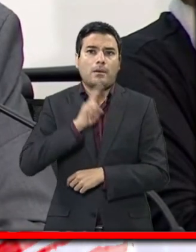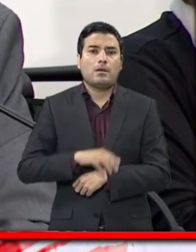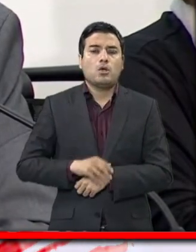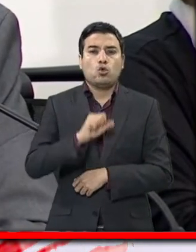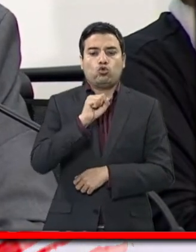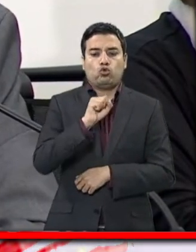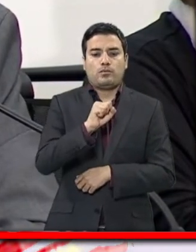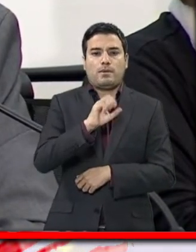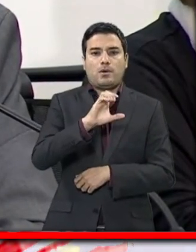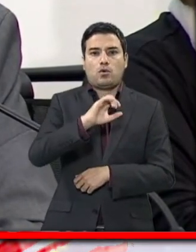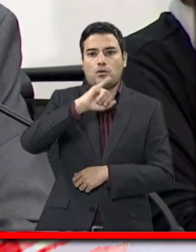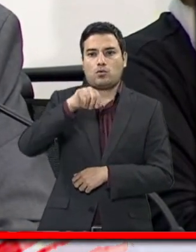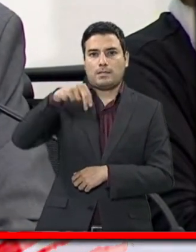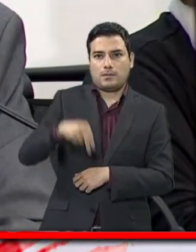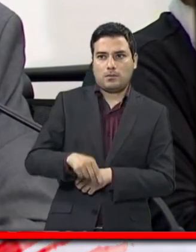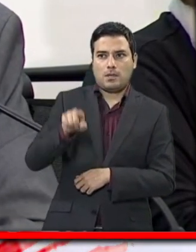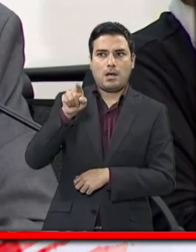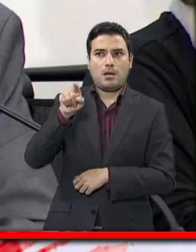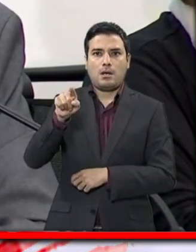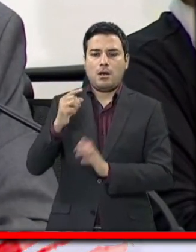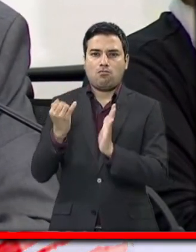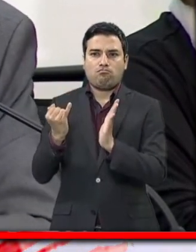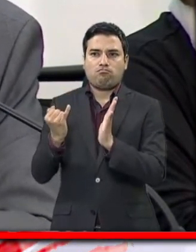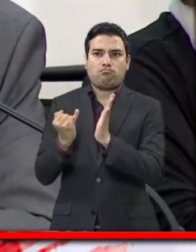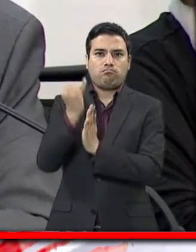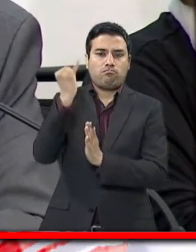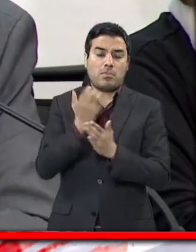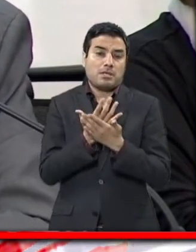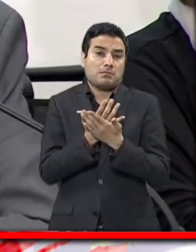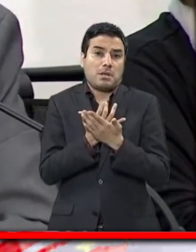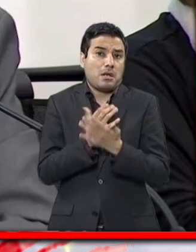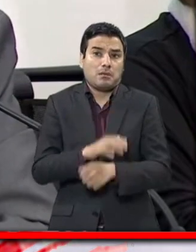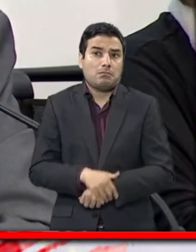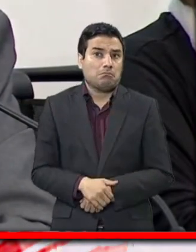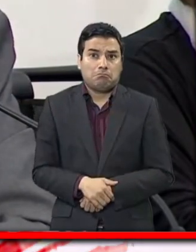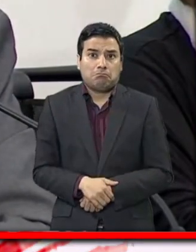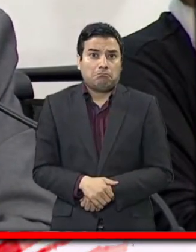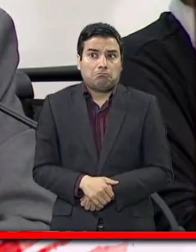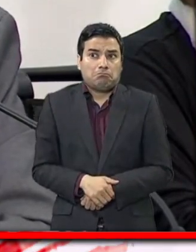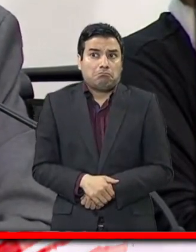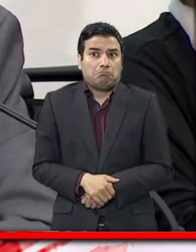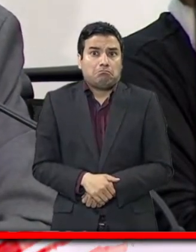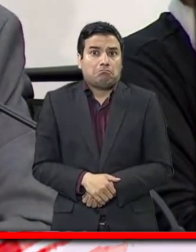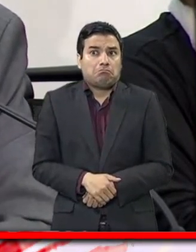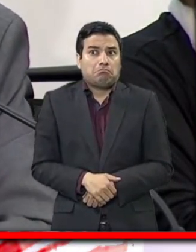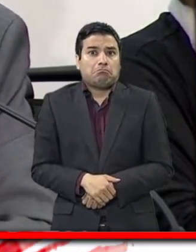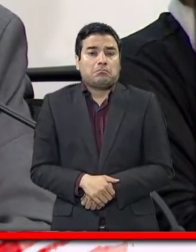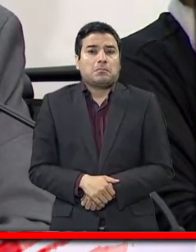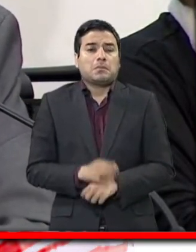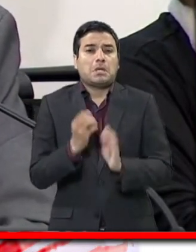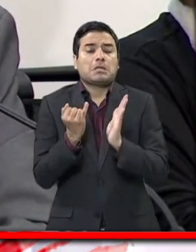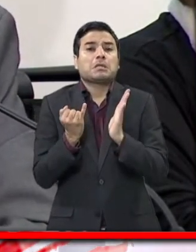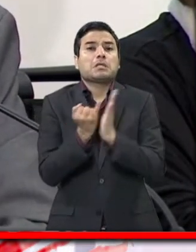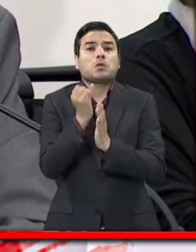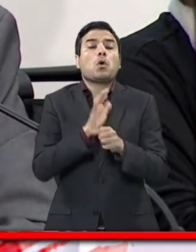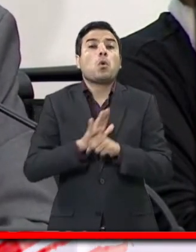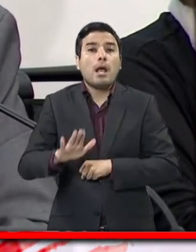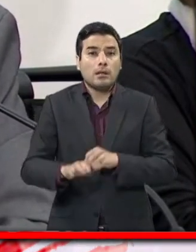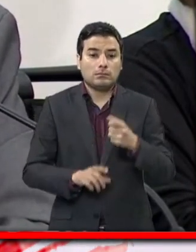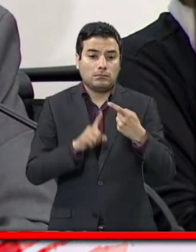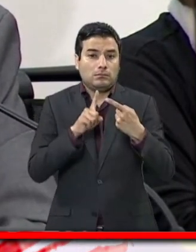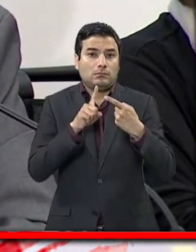justicia de la nación emitirá y ahí no hay más que de dos caminos o dicen que hay